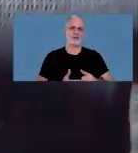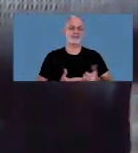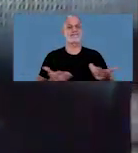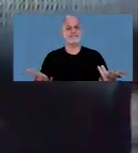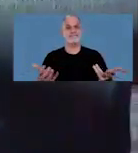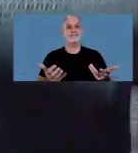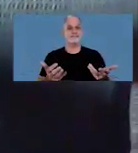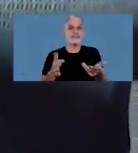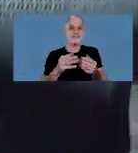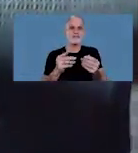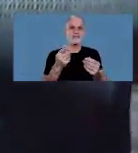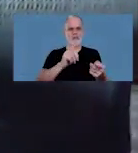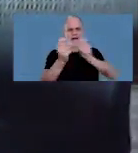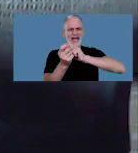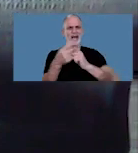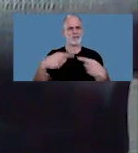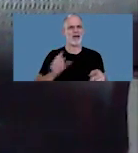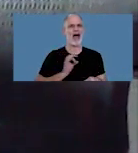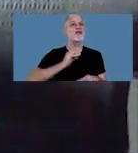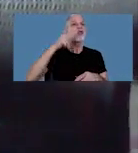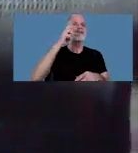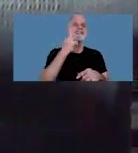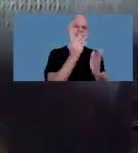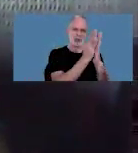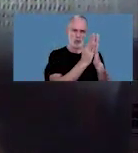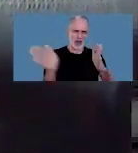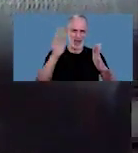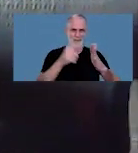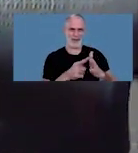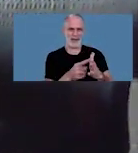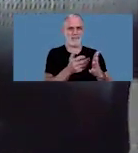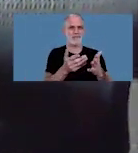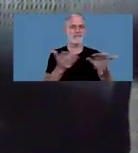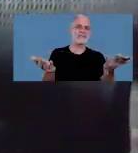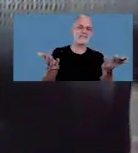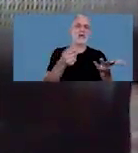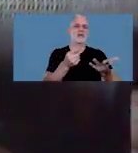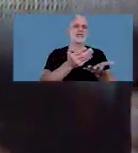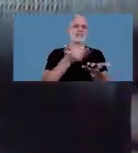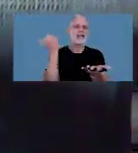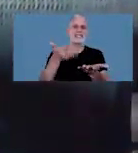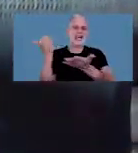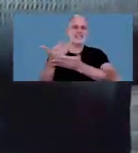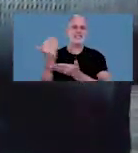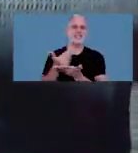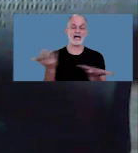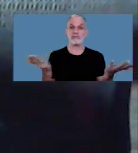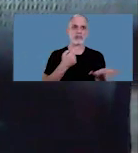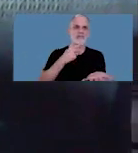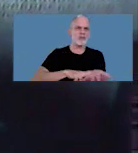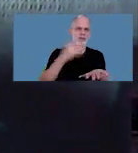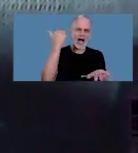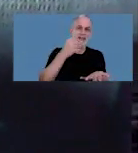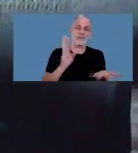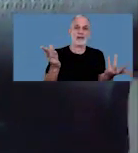o sea, hubo dos cambios, que fue a partir del 2019, que fue cuando le sacaron todo tipo, cuando liberan, ¿sí? Porque antes para